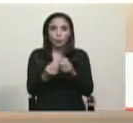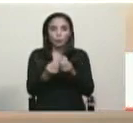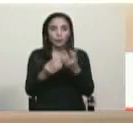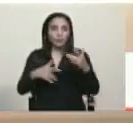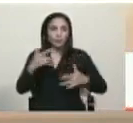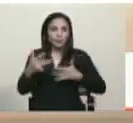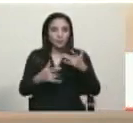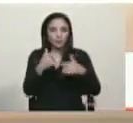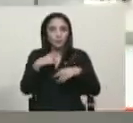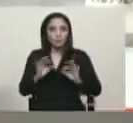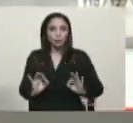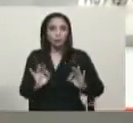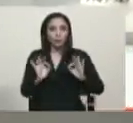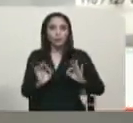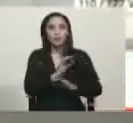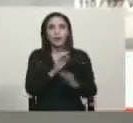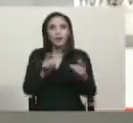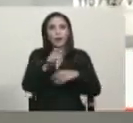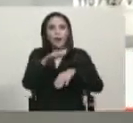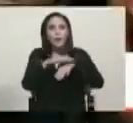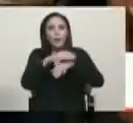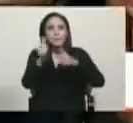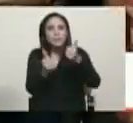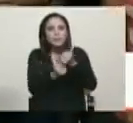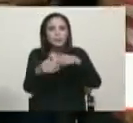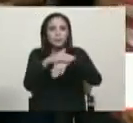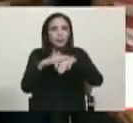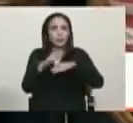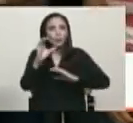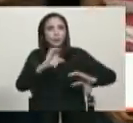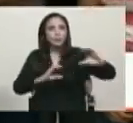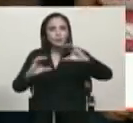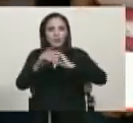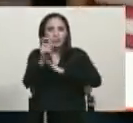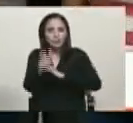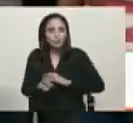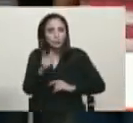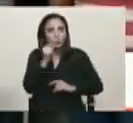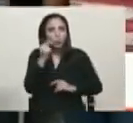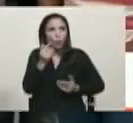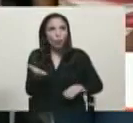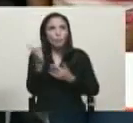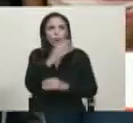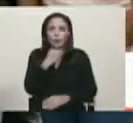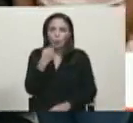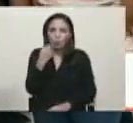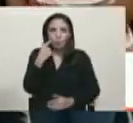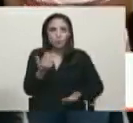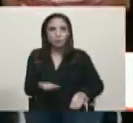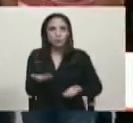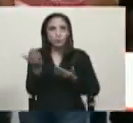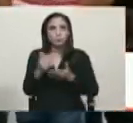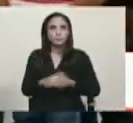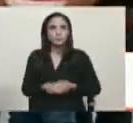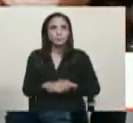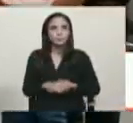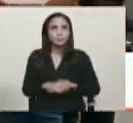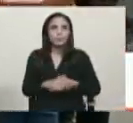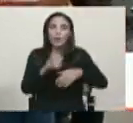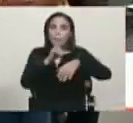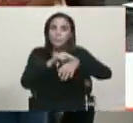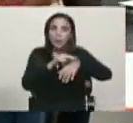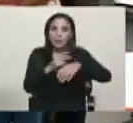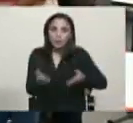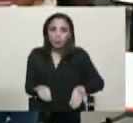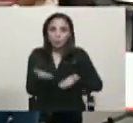acto, presidente, el viceministro de Ciencia y Tecnología, el compañero joven revolucionario Camilo Torres, el doctor Ali